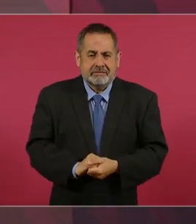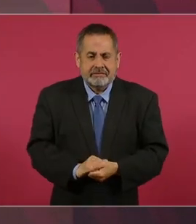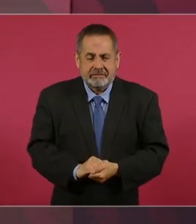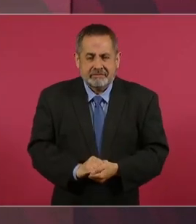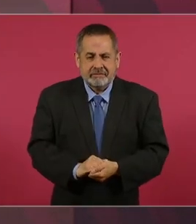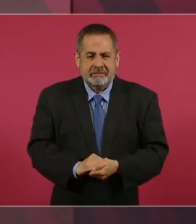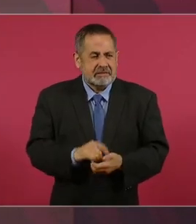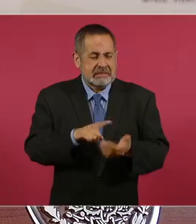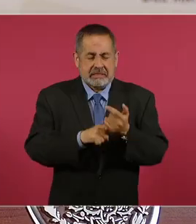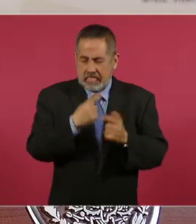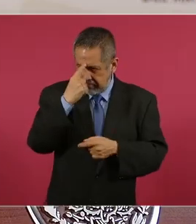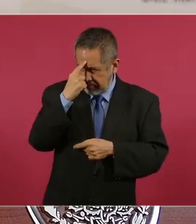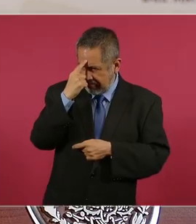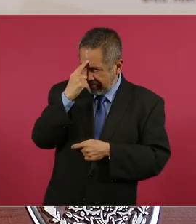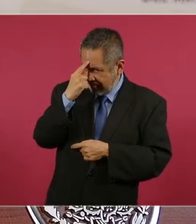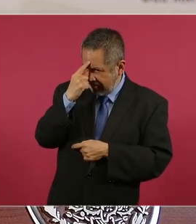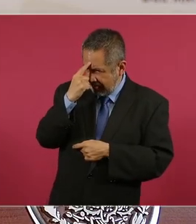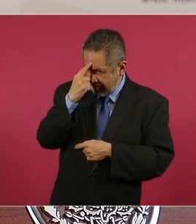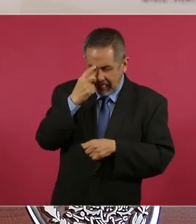un fanático,